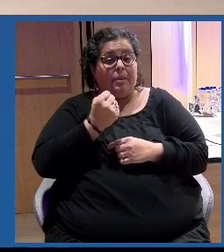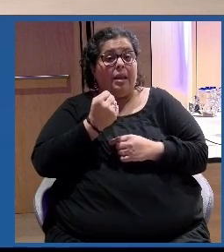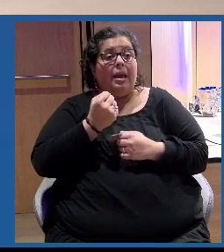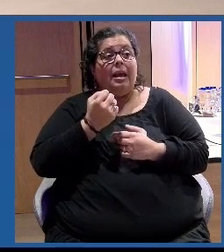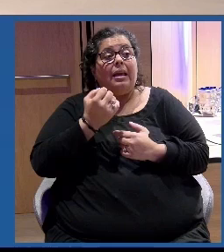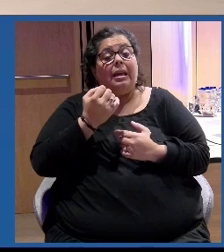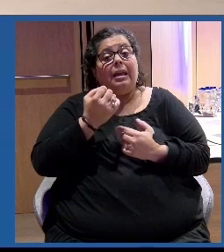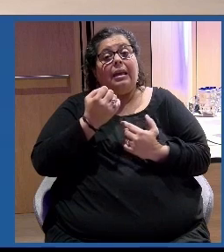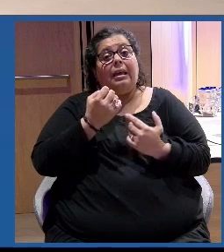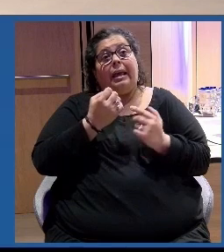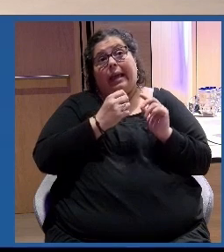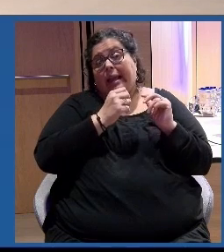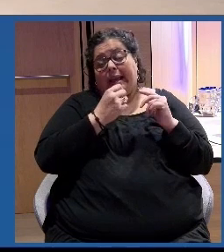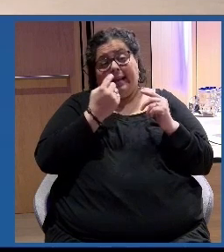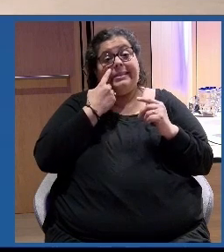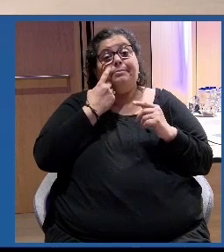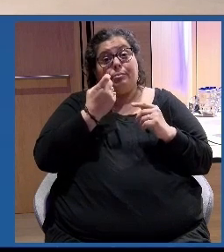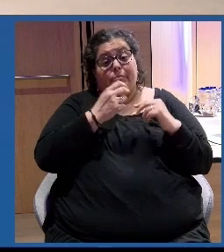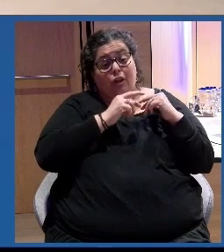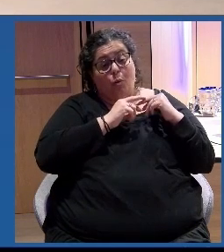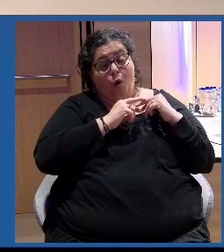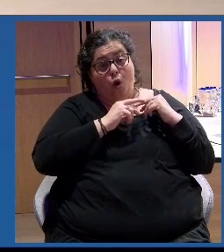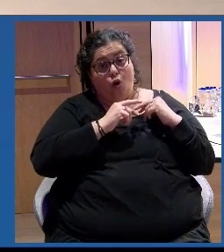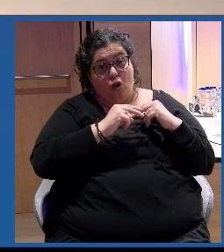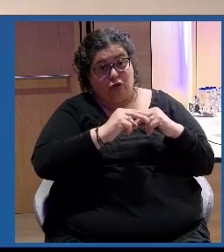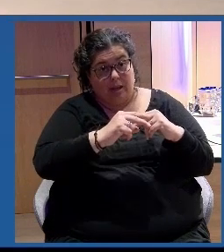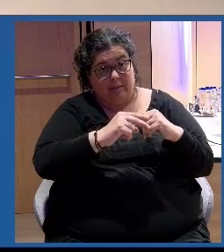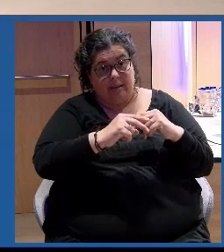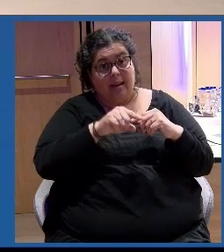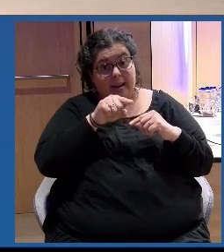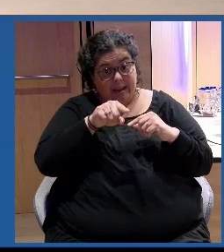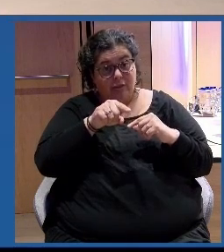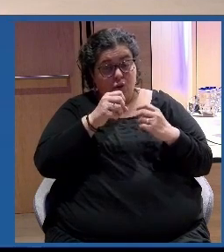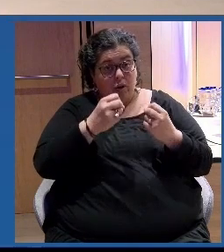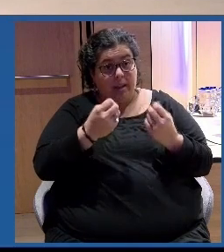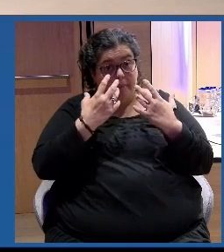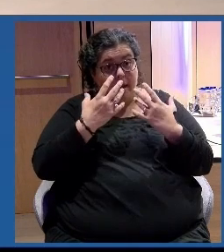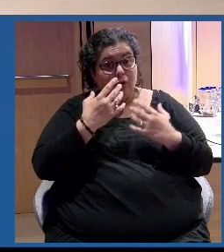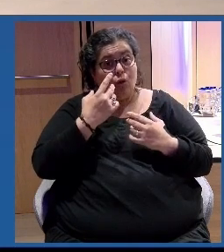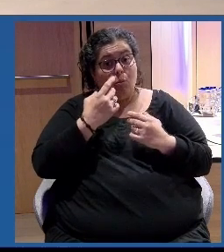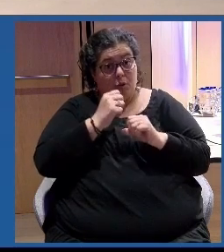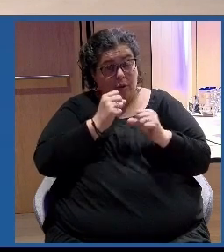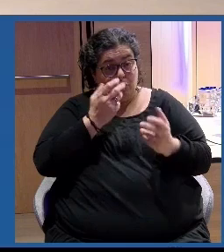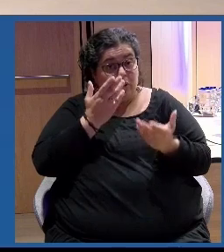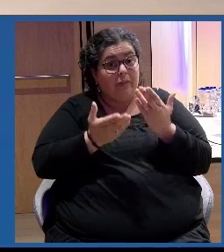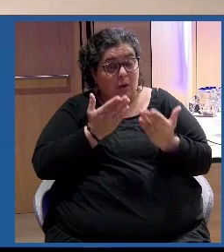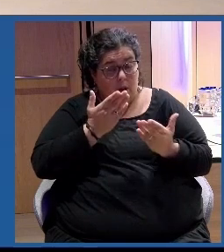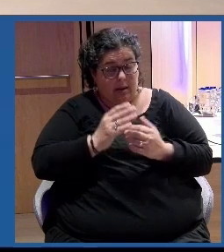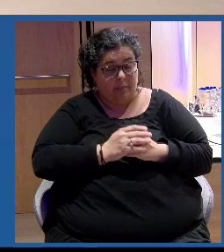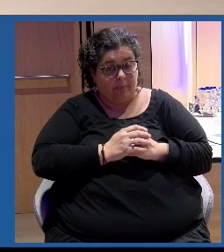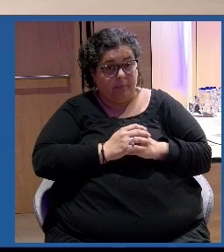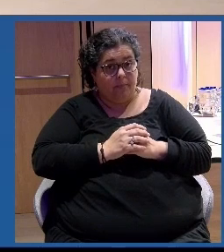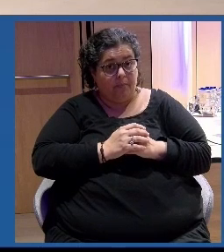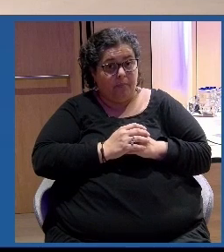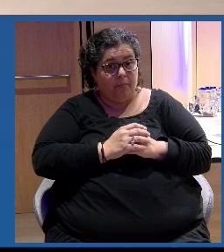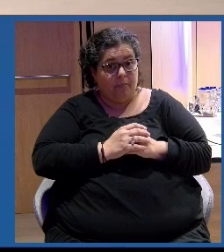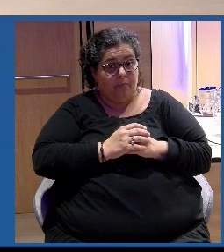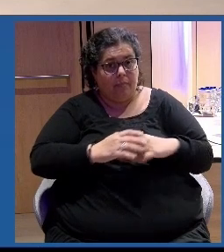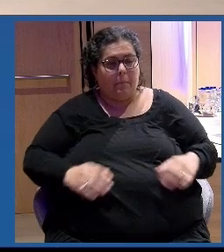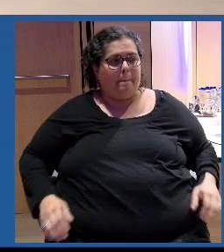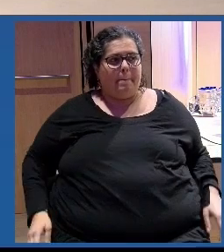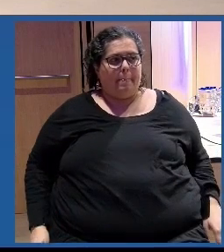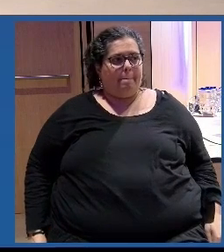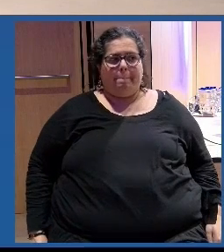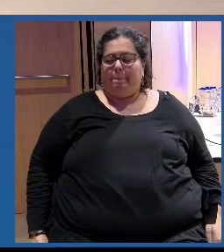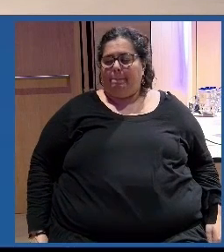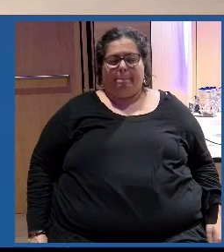constante. Y eso desde el punto de vista del impacto lo tenemos que empezar a evaluar y creo que también habla de la robustez del sistema